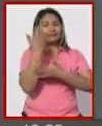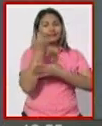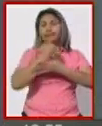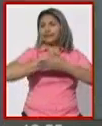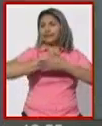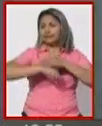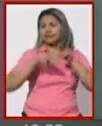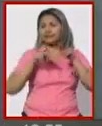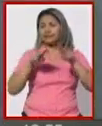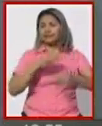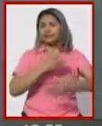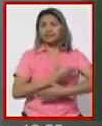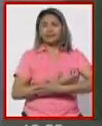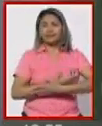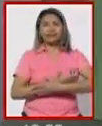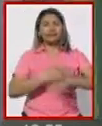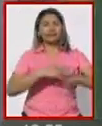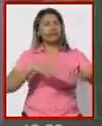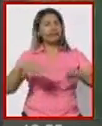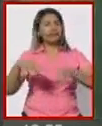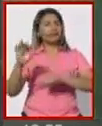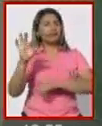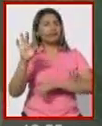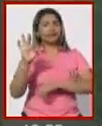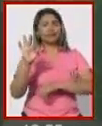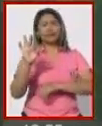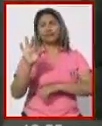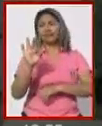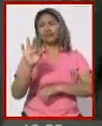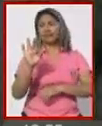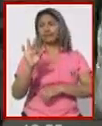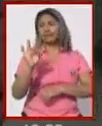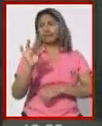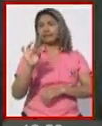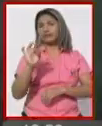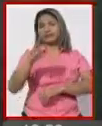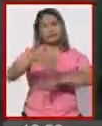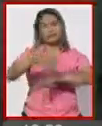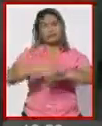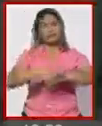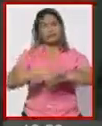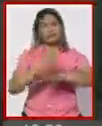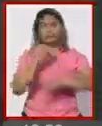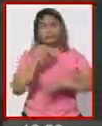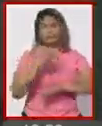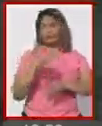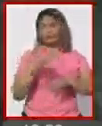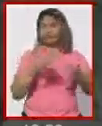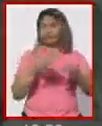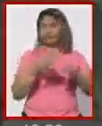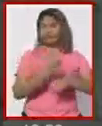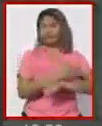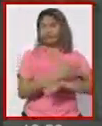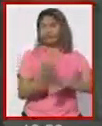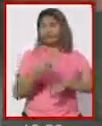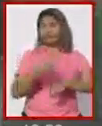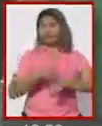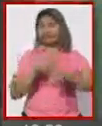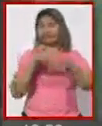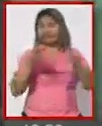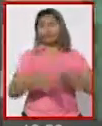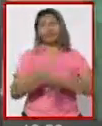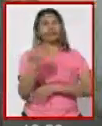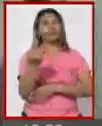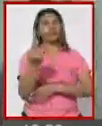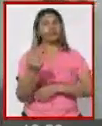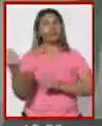yo me fui a las 9, 8 de la noche más o menos. Y según ella, dice que en ese transcurso que quedó ella